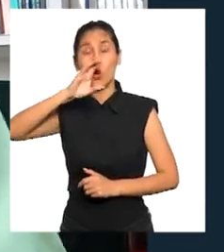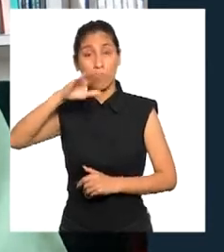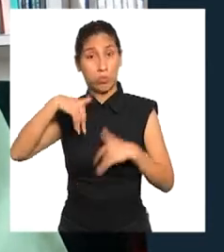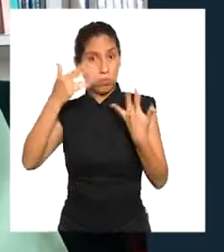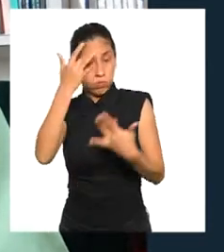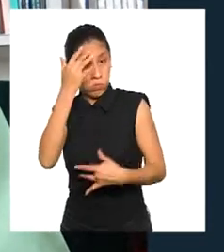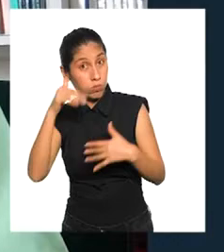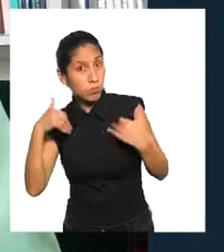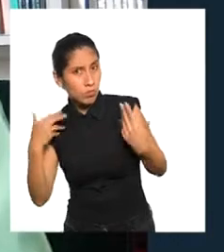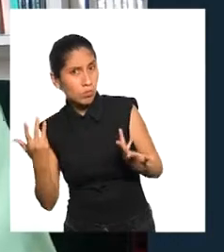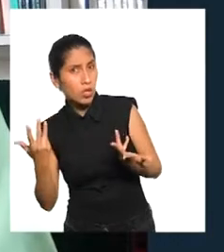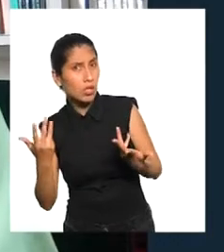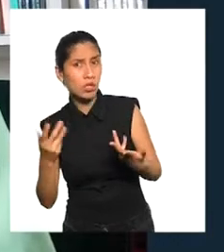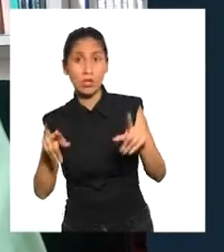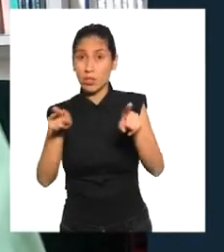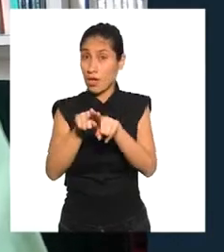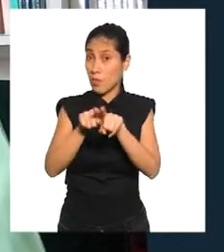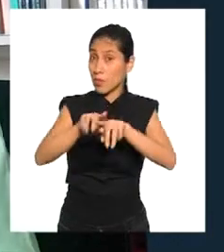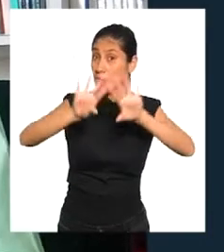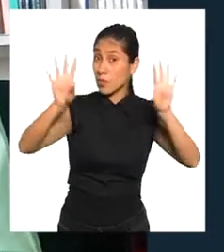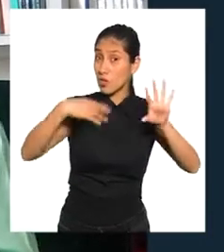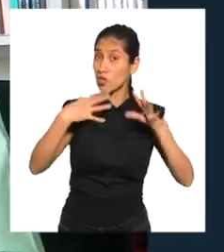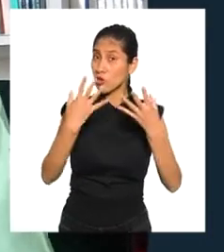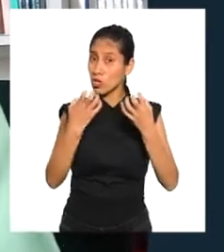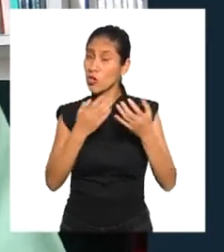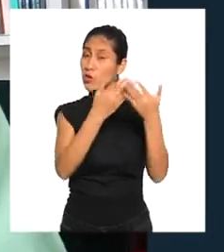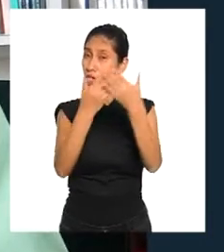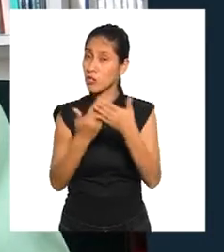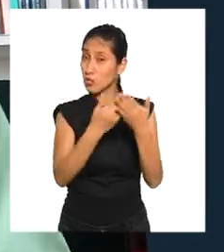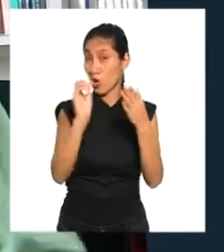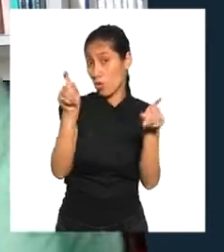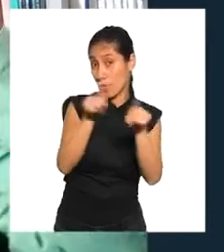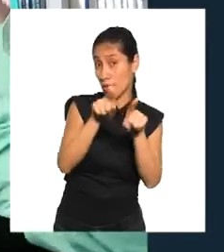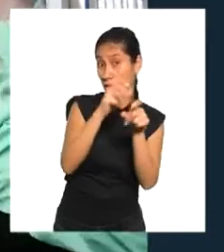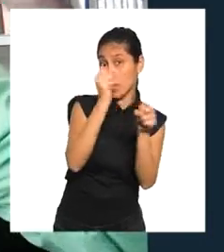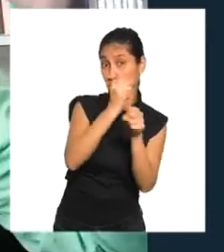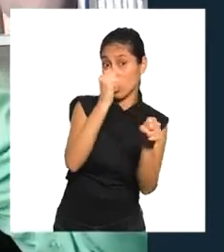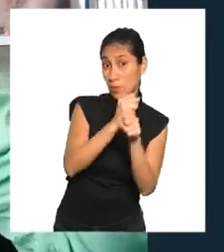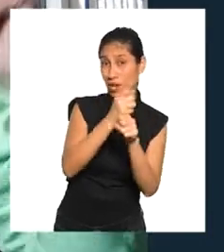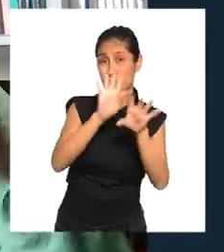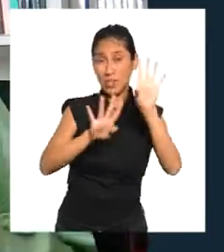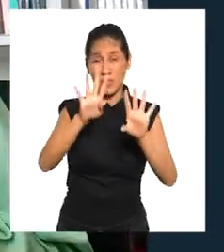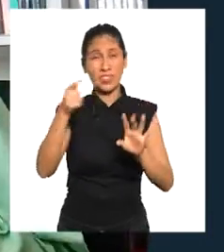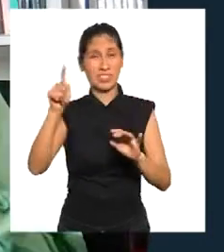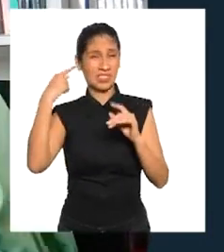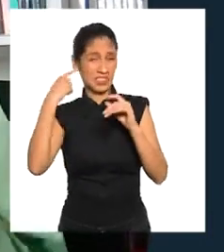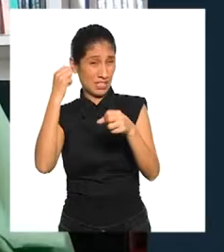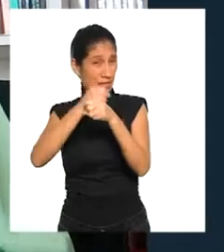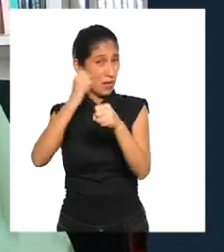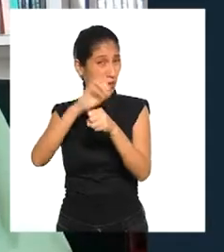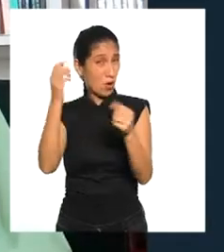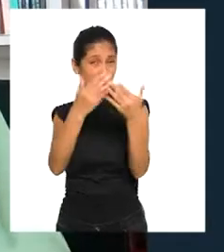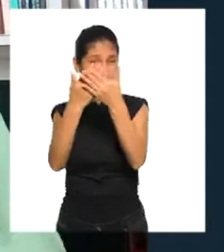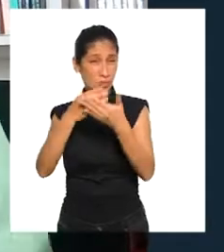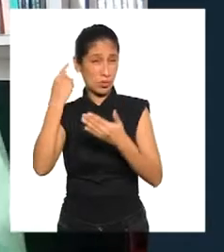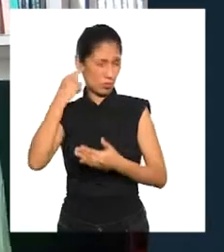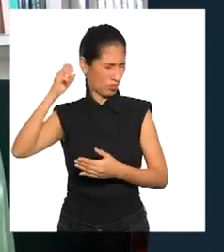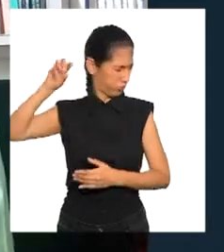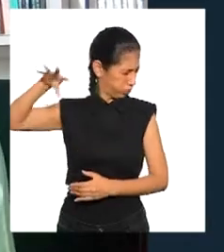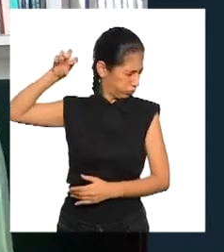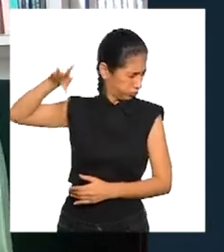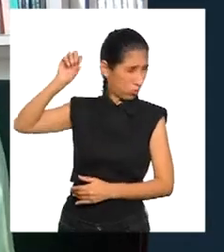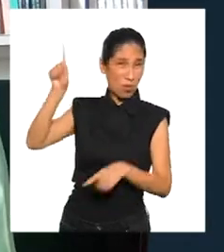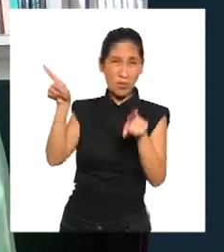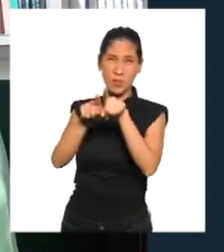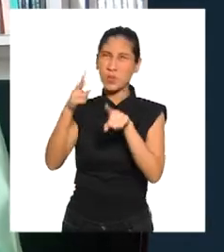haciendo daño. Tal vez yo quiera estudiar o estoy trabajando y de repente hay sonidos o de repente huele feo y no me